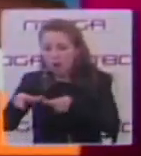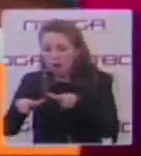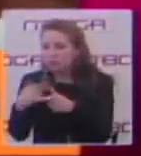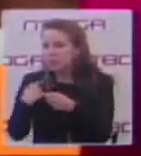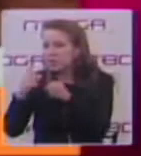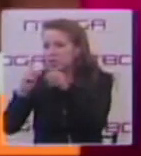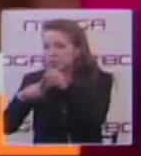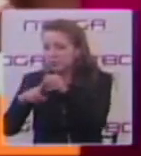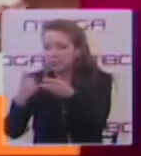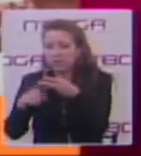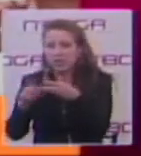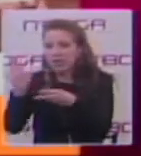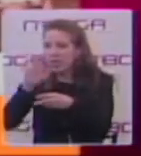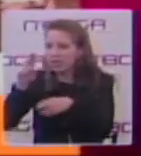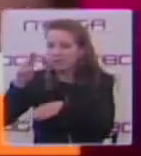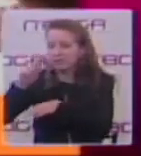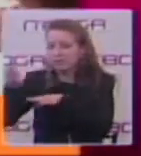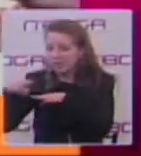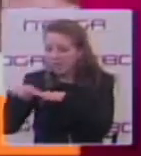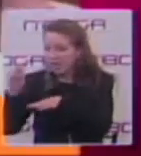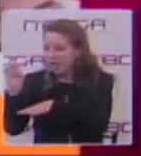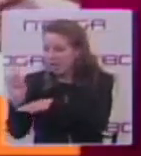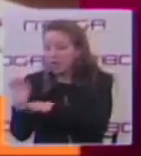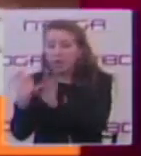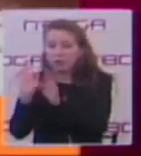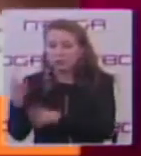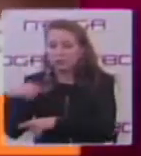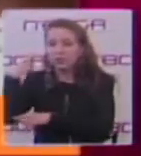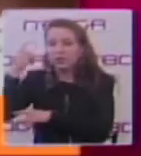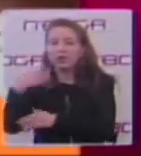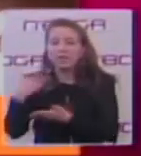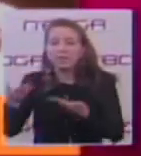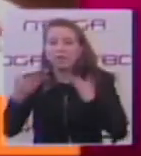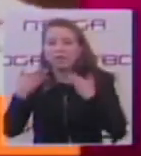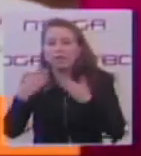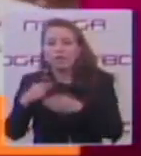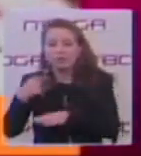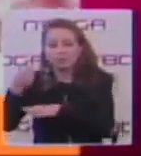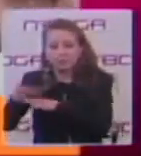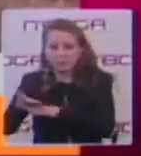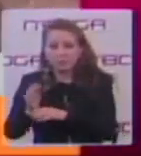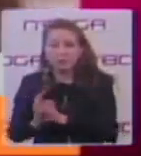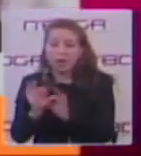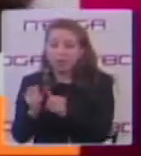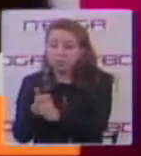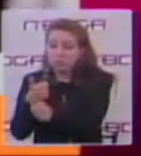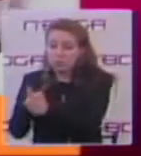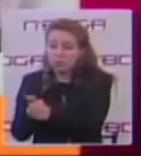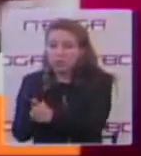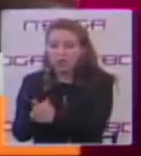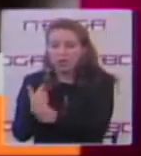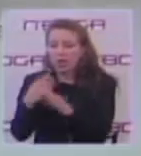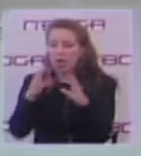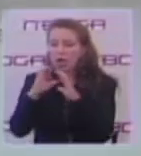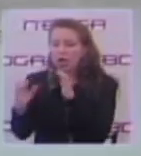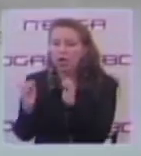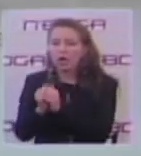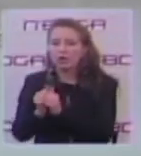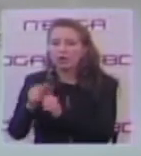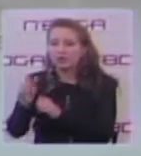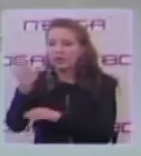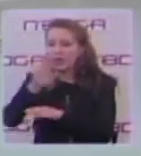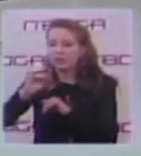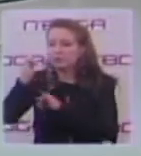en Quito, a nivel nacional. El año que viene estaremos en Guayaquil, y muy pronto también tenemos conversaciones con gente a